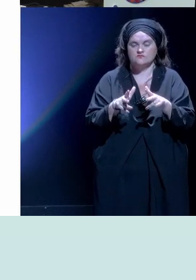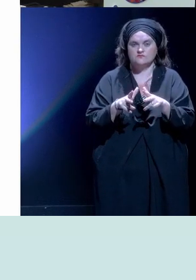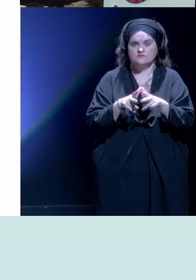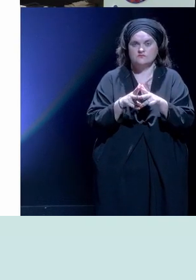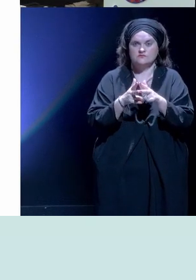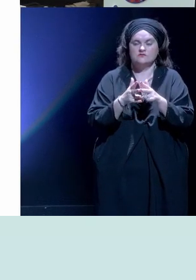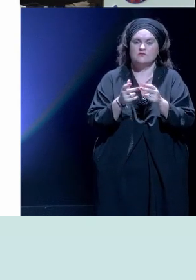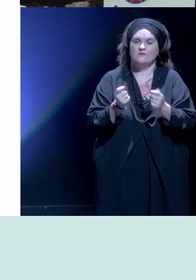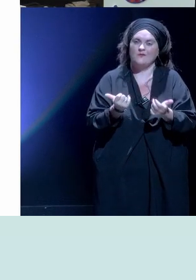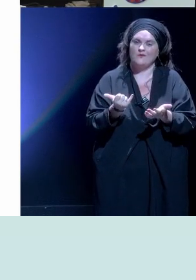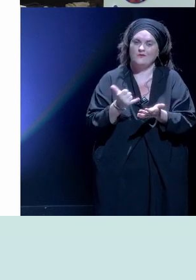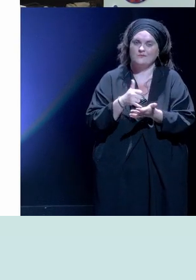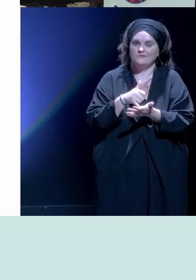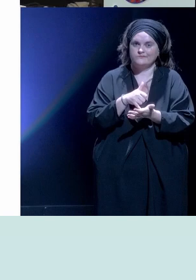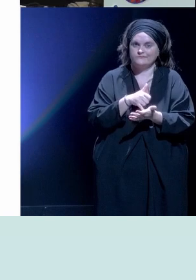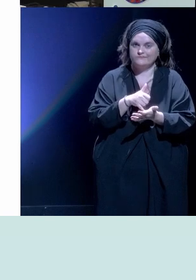han debilitado, al menos